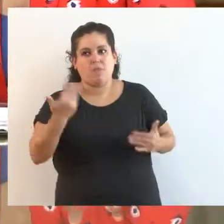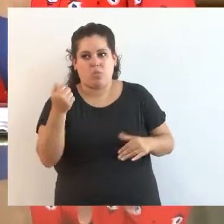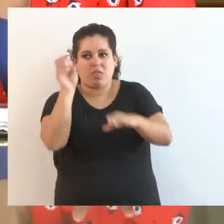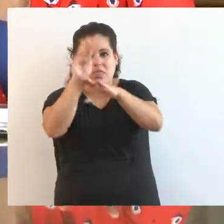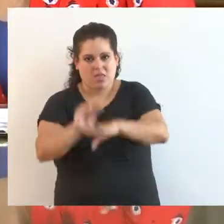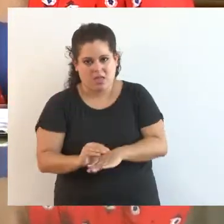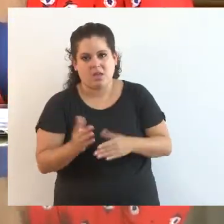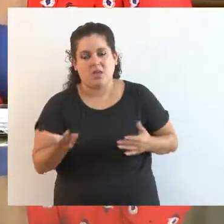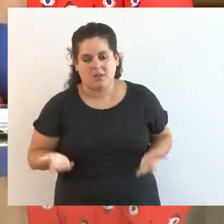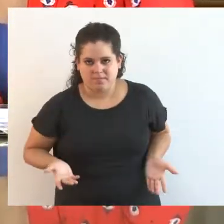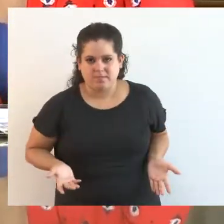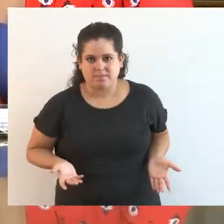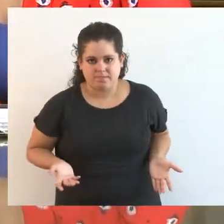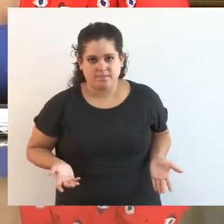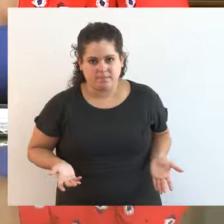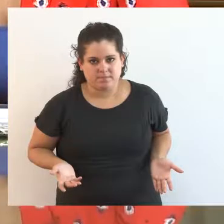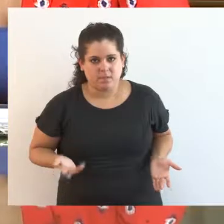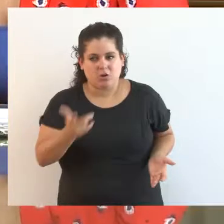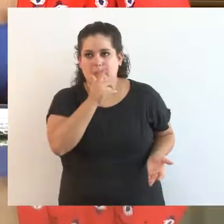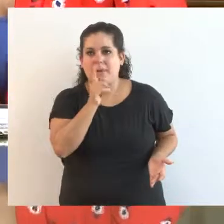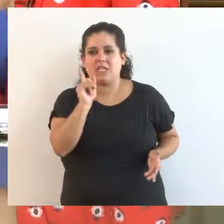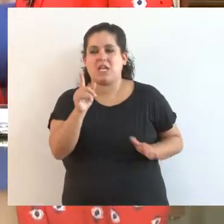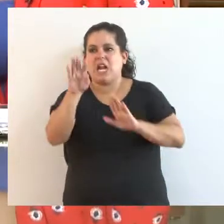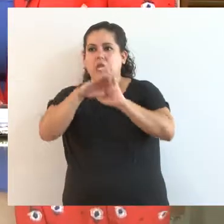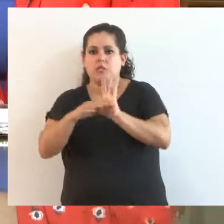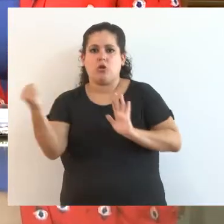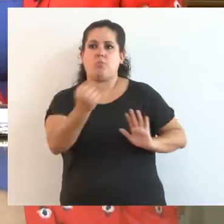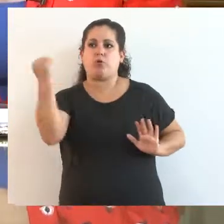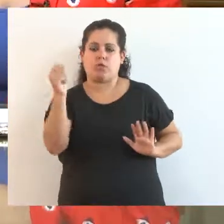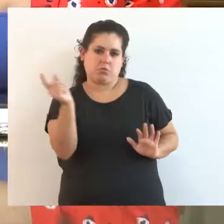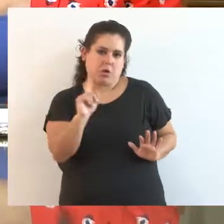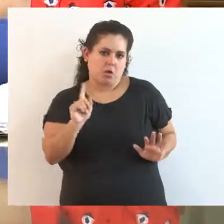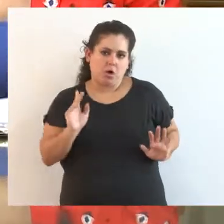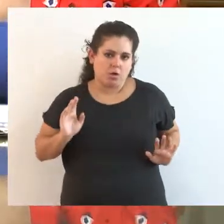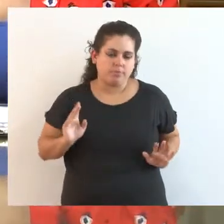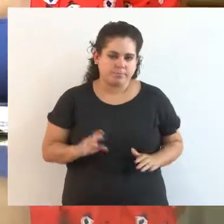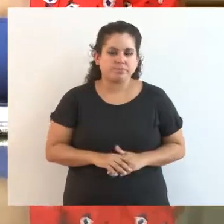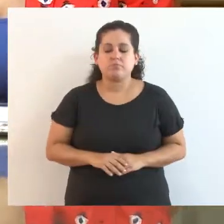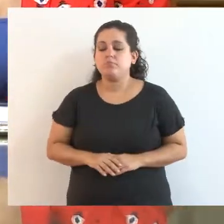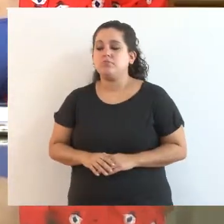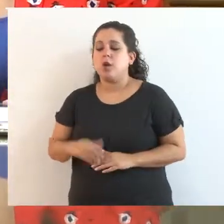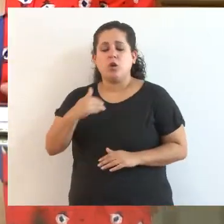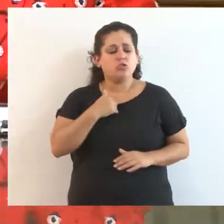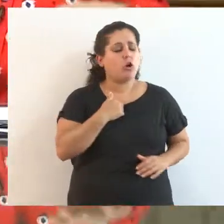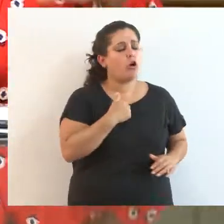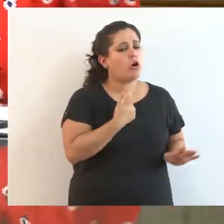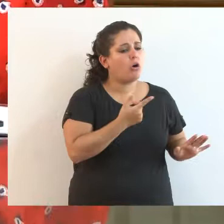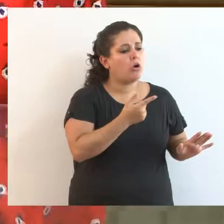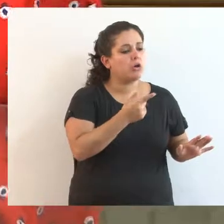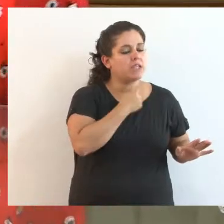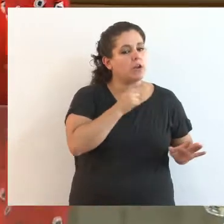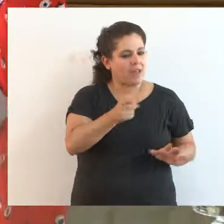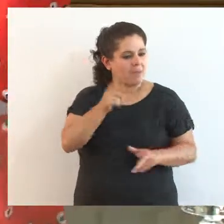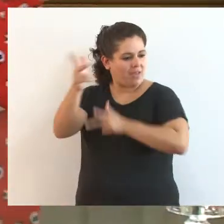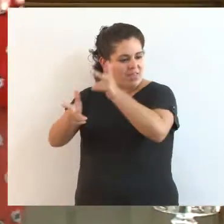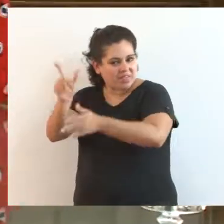debe evaluar, ¿no? Debe evaluar, hay como una evaluación entre esas general, cosas. pero, o sea, no me parece un requisito por ahí importante, digamos, ¿no? Yo no sé si habrá quedado,